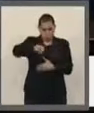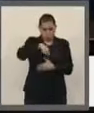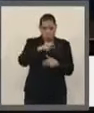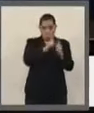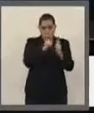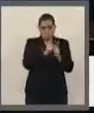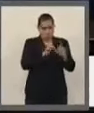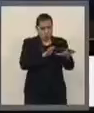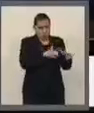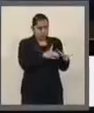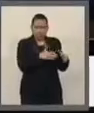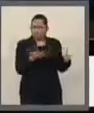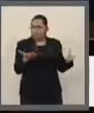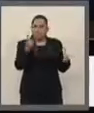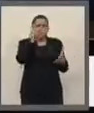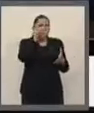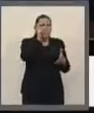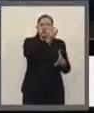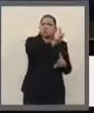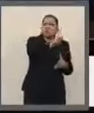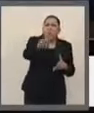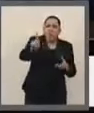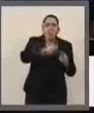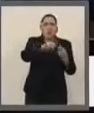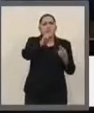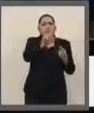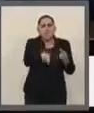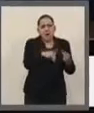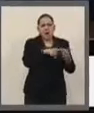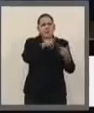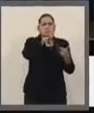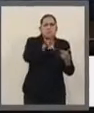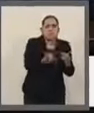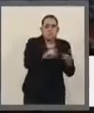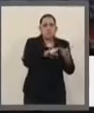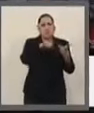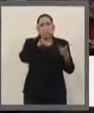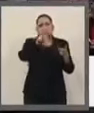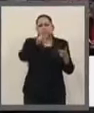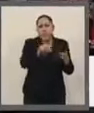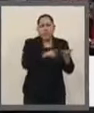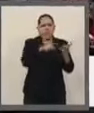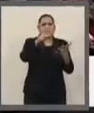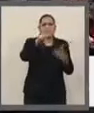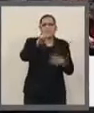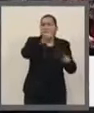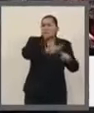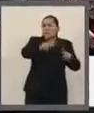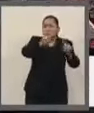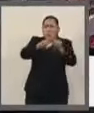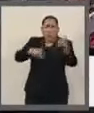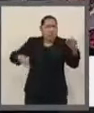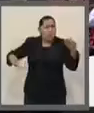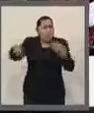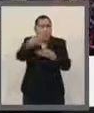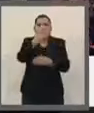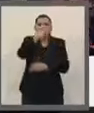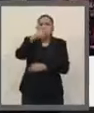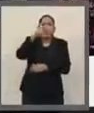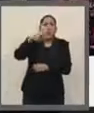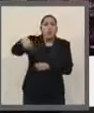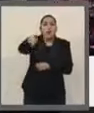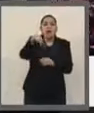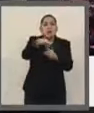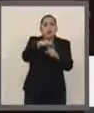a los del PRI, a los de Morena, a los del PRD, a los del PT, a los hombres y mujeres sin partido, a todos, porque nosotros